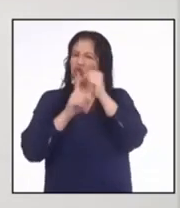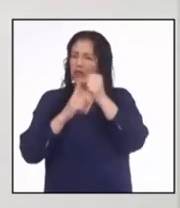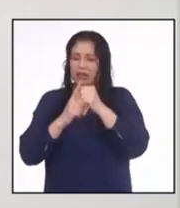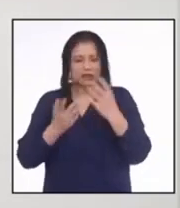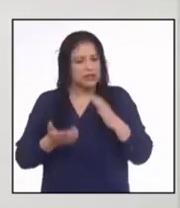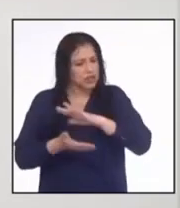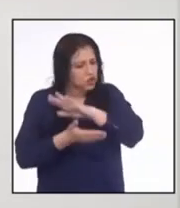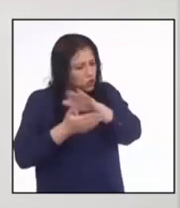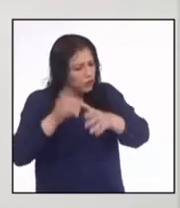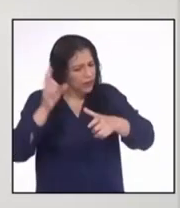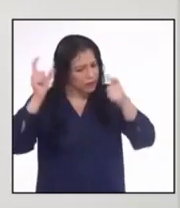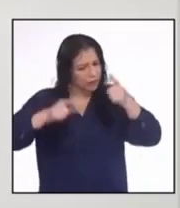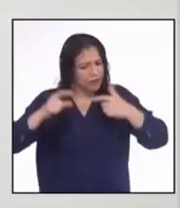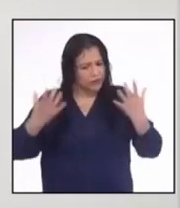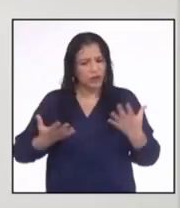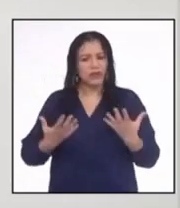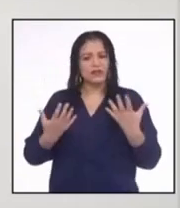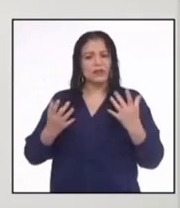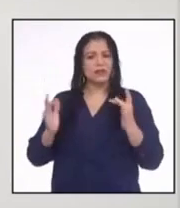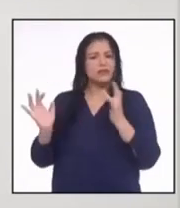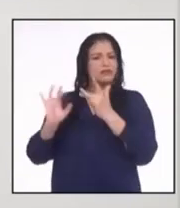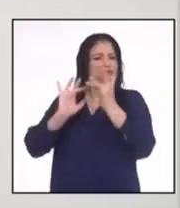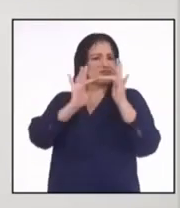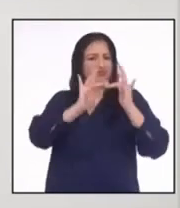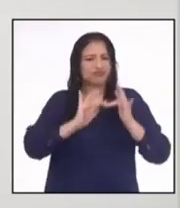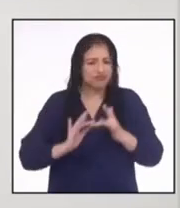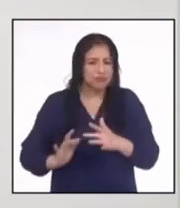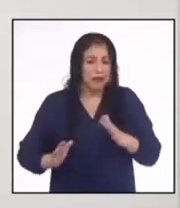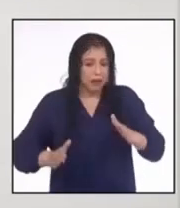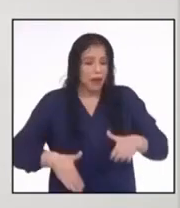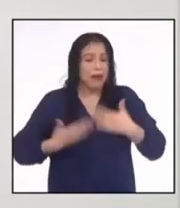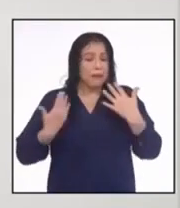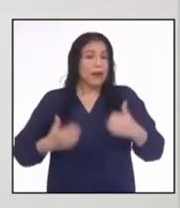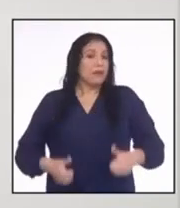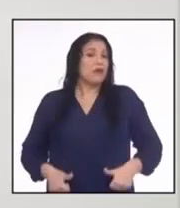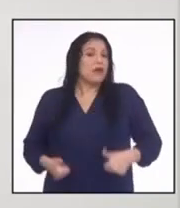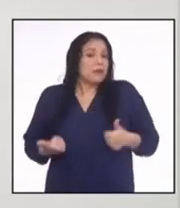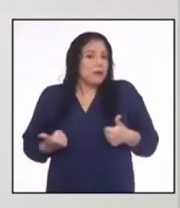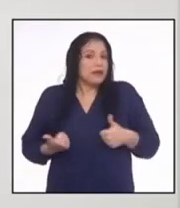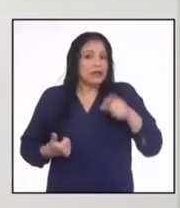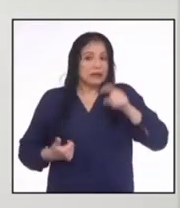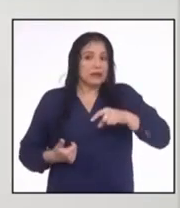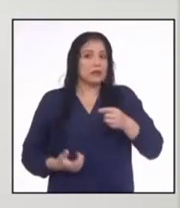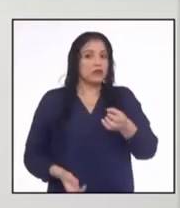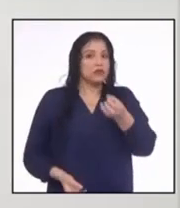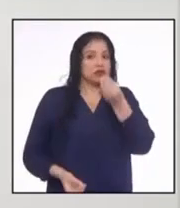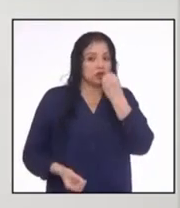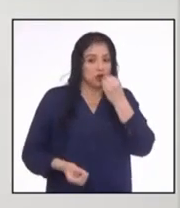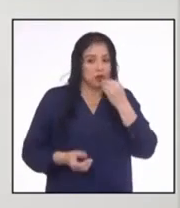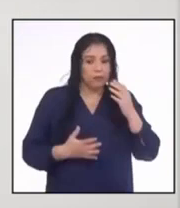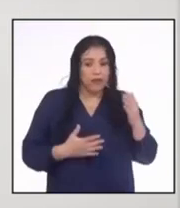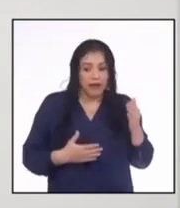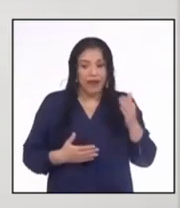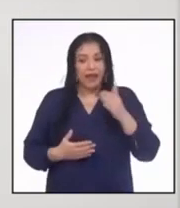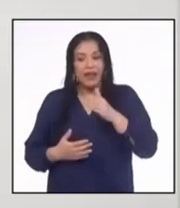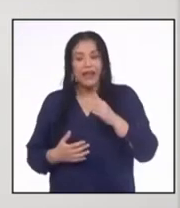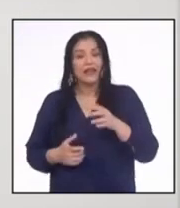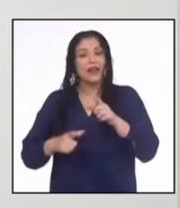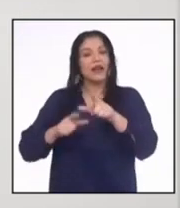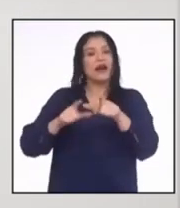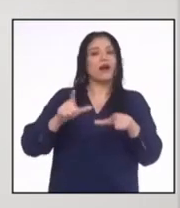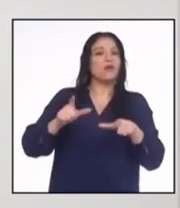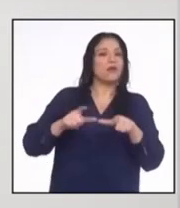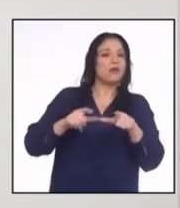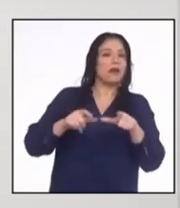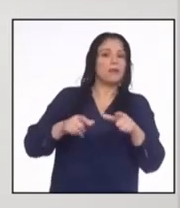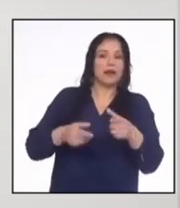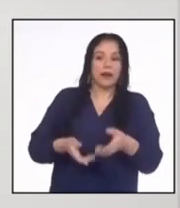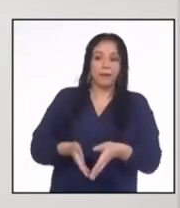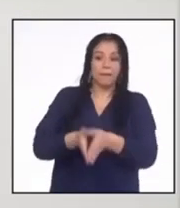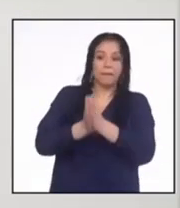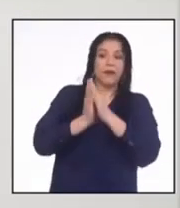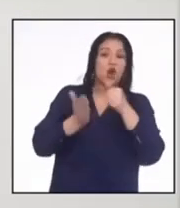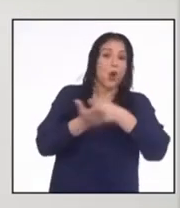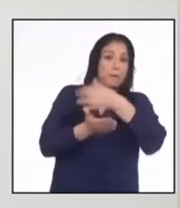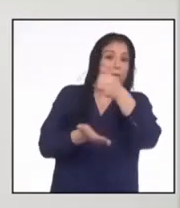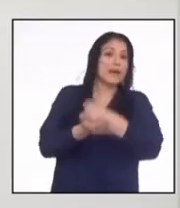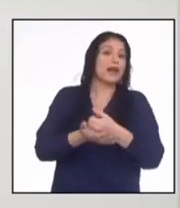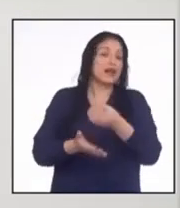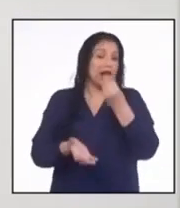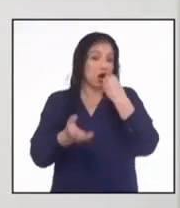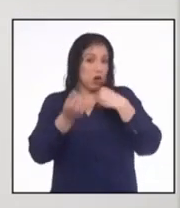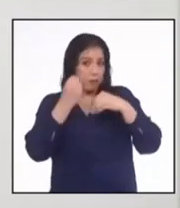estamos conectados con una red. Para vivir tenemos que comer e ir donde alguien más para conseguir